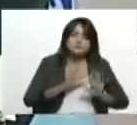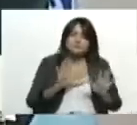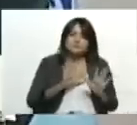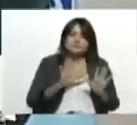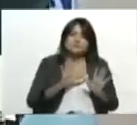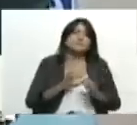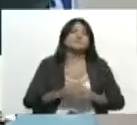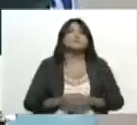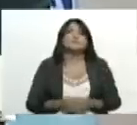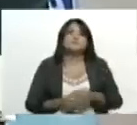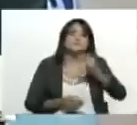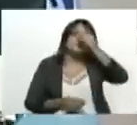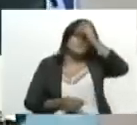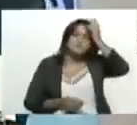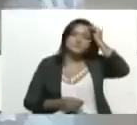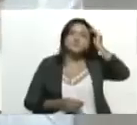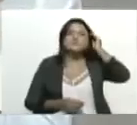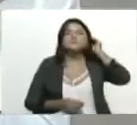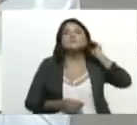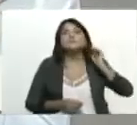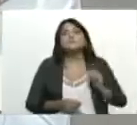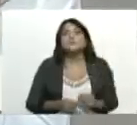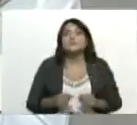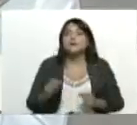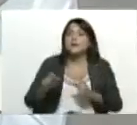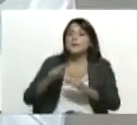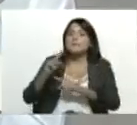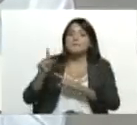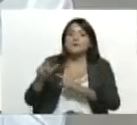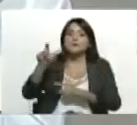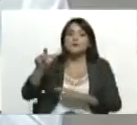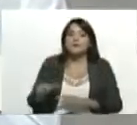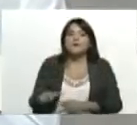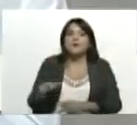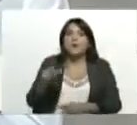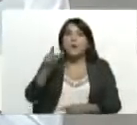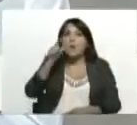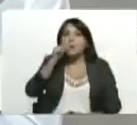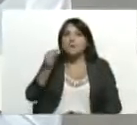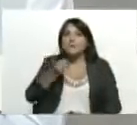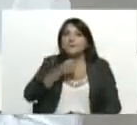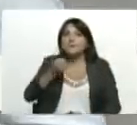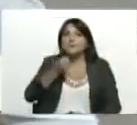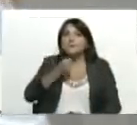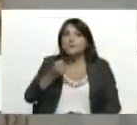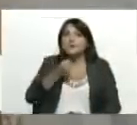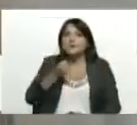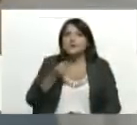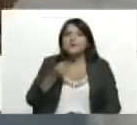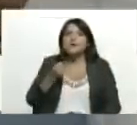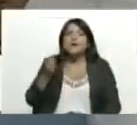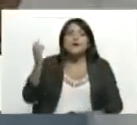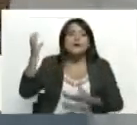pregunta a cargo de Hugo buenípa por Radio Nacional de Venezuela